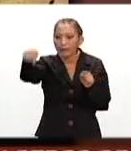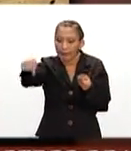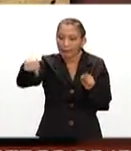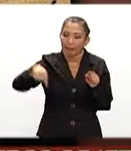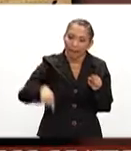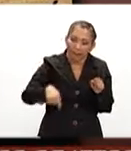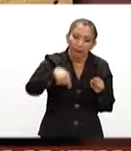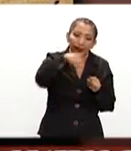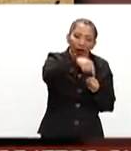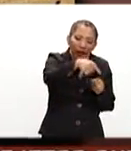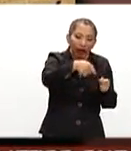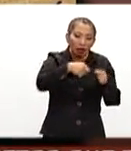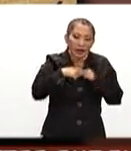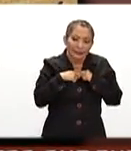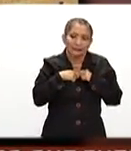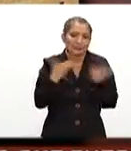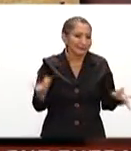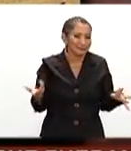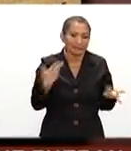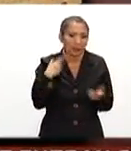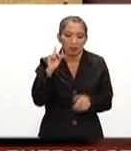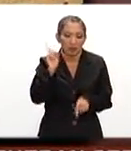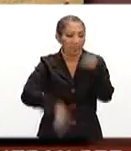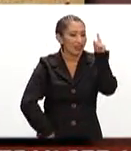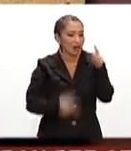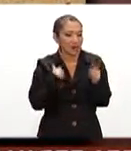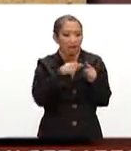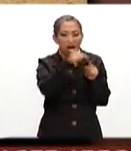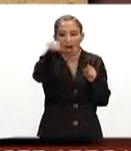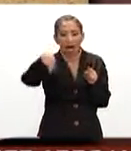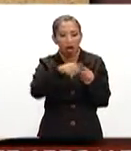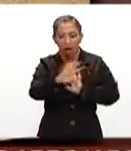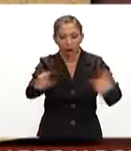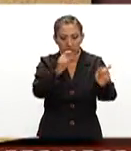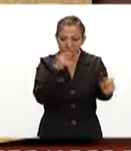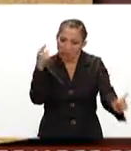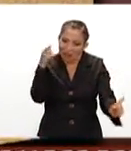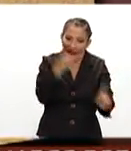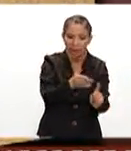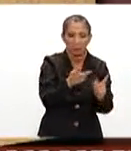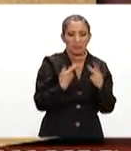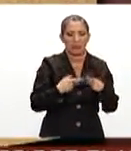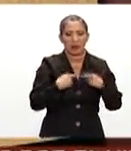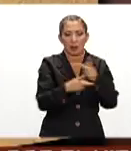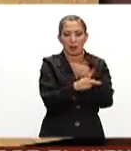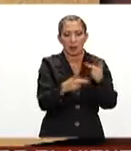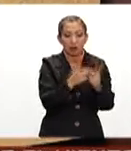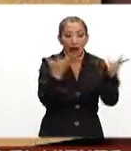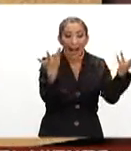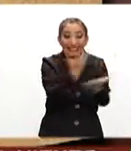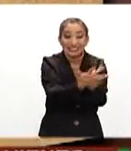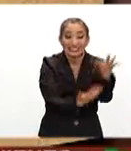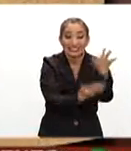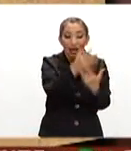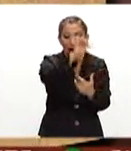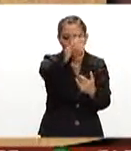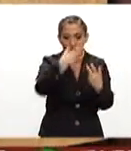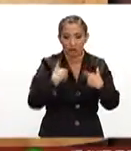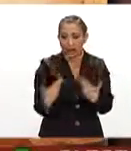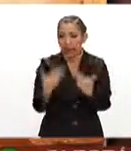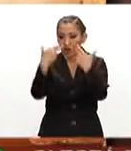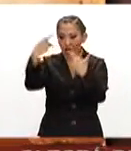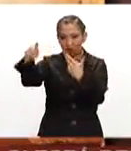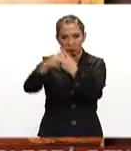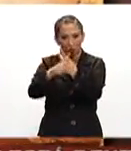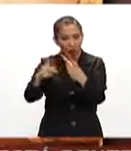todos los intermediarios que hay. Nosotros lo que hicimos fue quitar intermediarios, vamos directo con los productores, directo con otros emprendedores que tienen